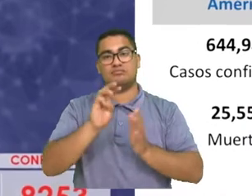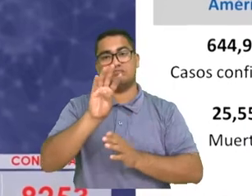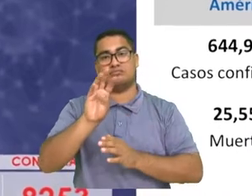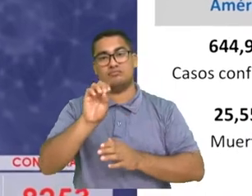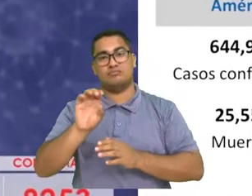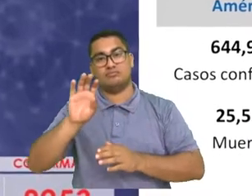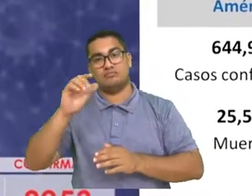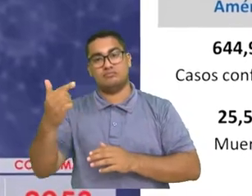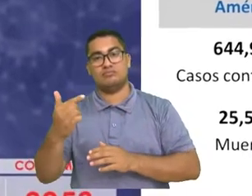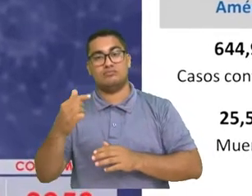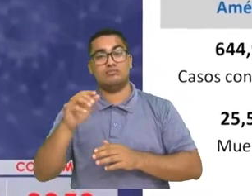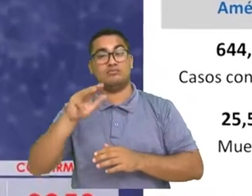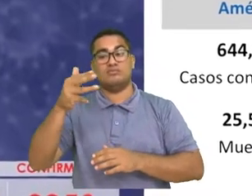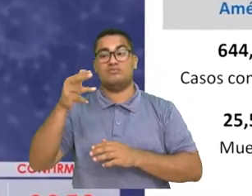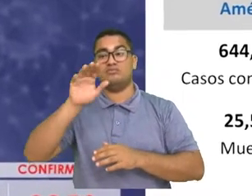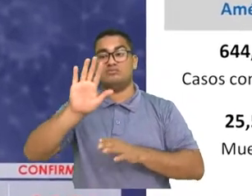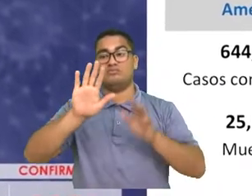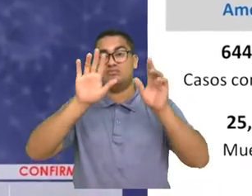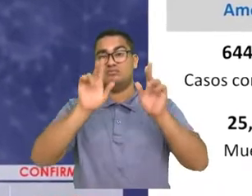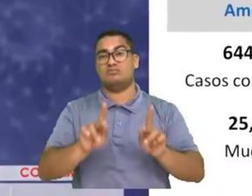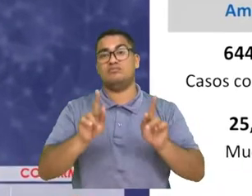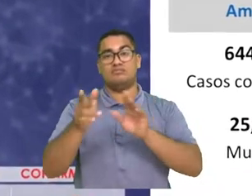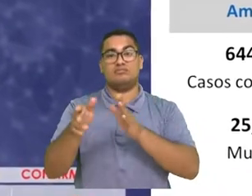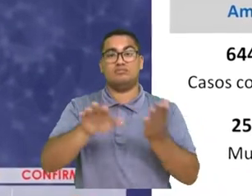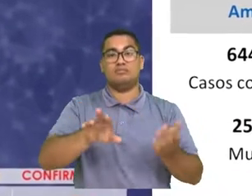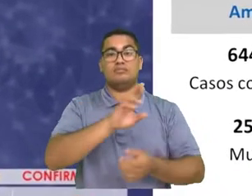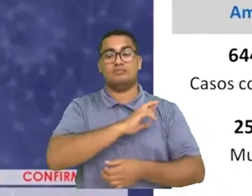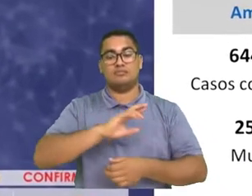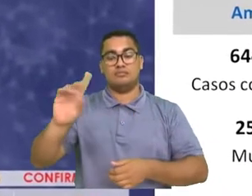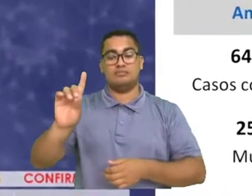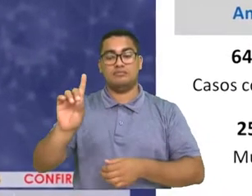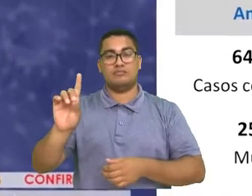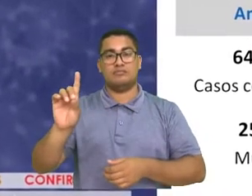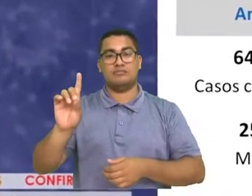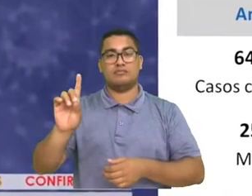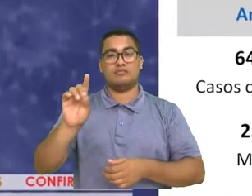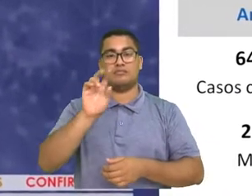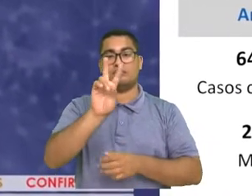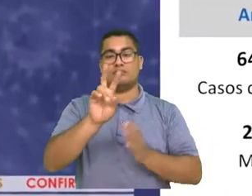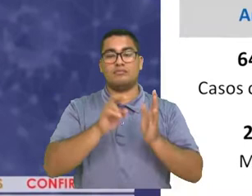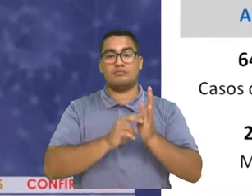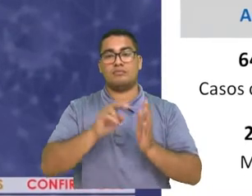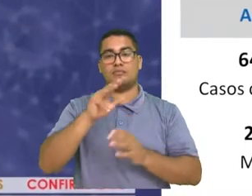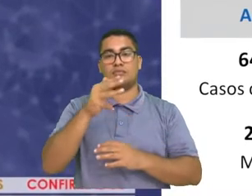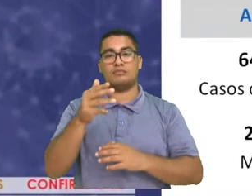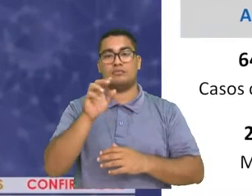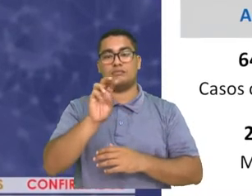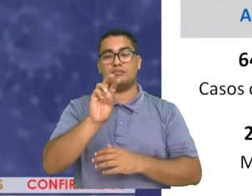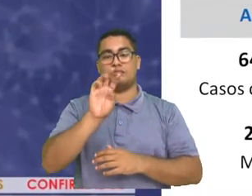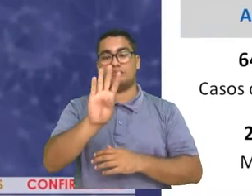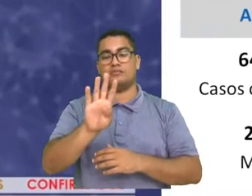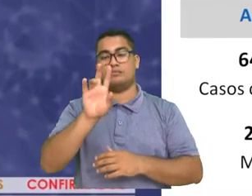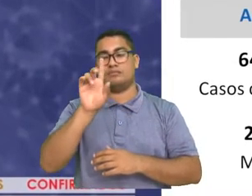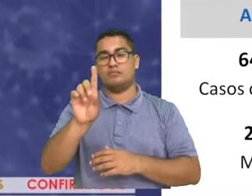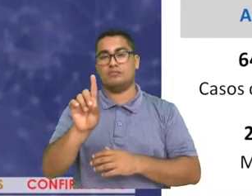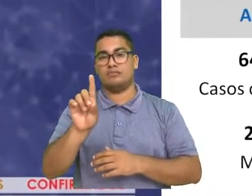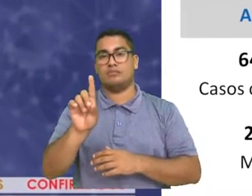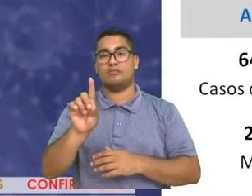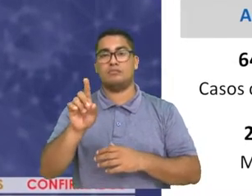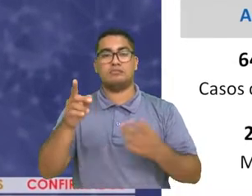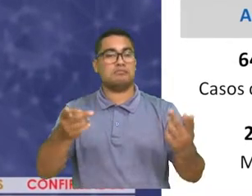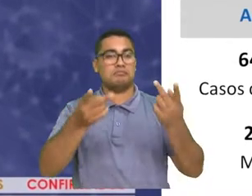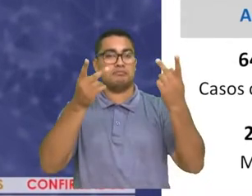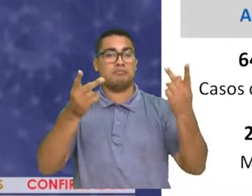y 95 muertos, y República Dominicana con 2.941 activos y